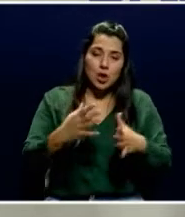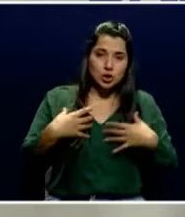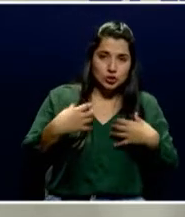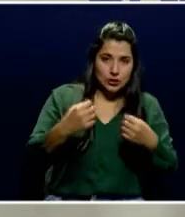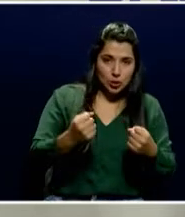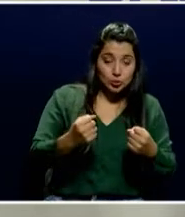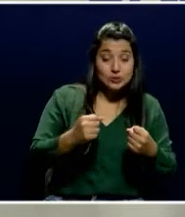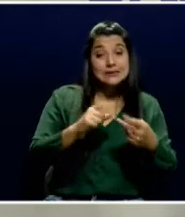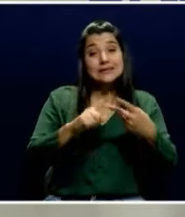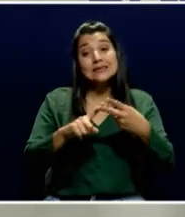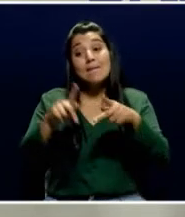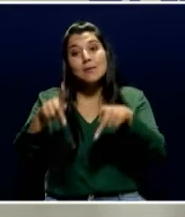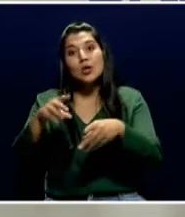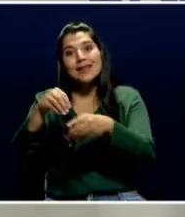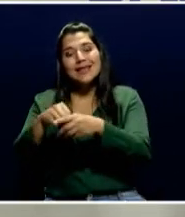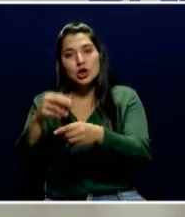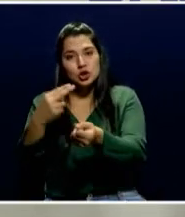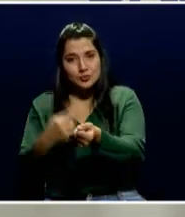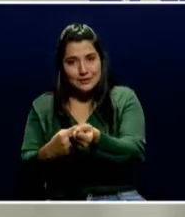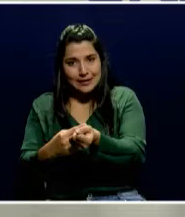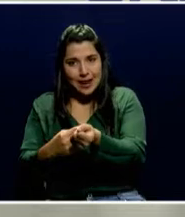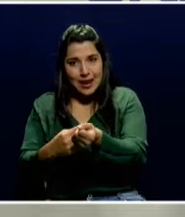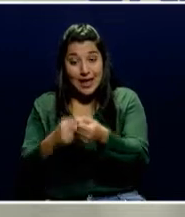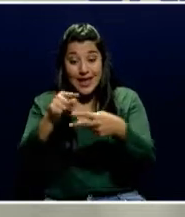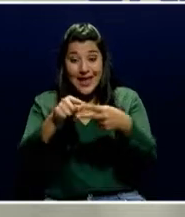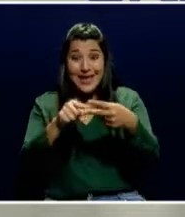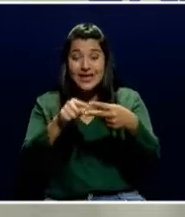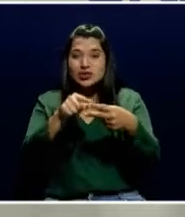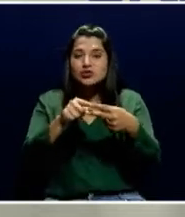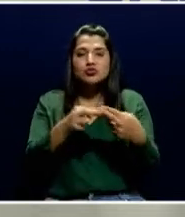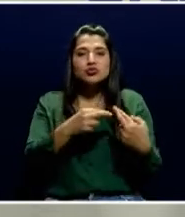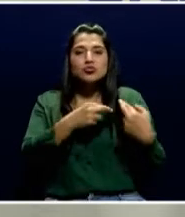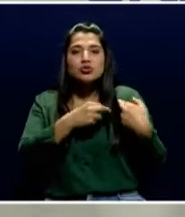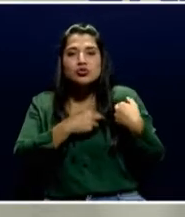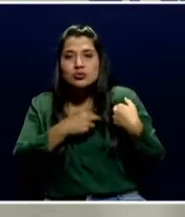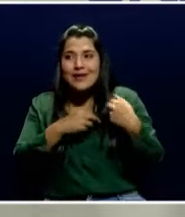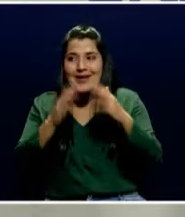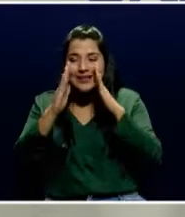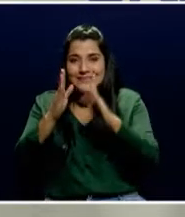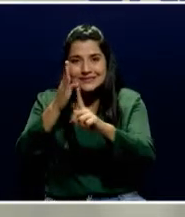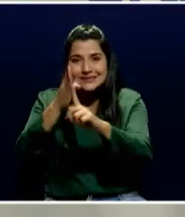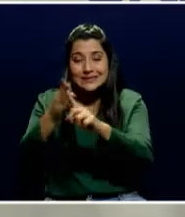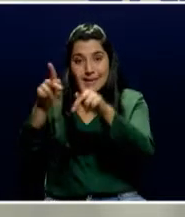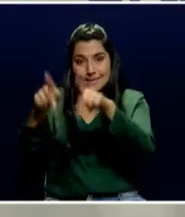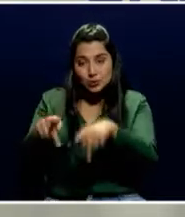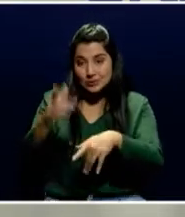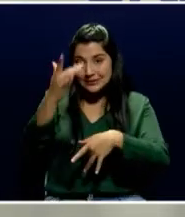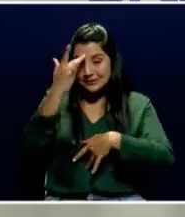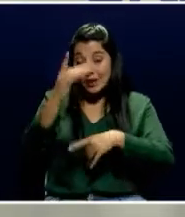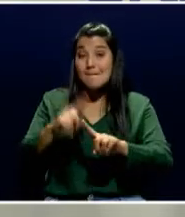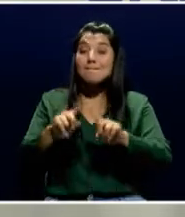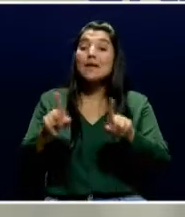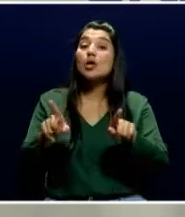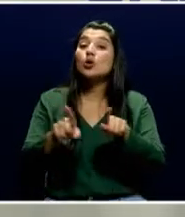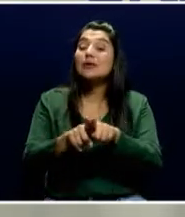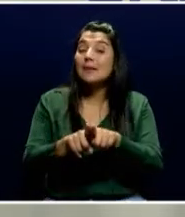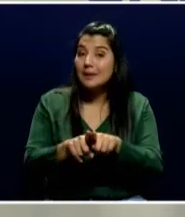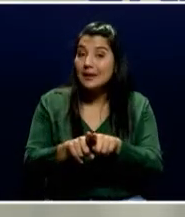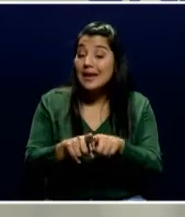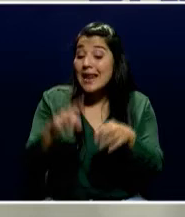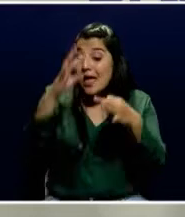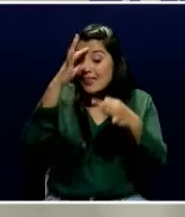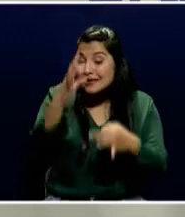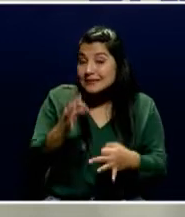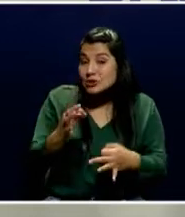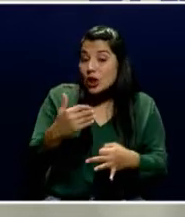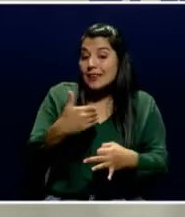de un hospital. Ellos son los que están haciendo la contención directa, la atención directa a los pacientes. Pero las medidas que nosotros tomemos